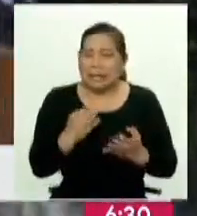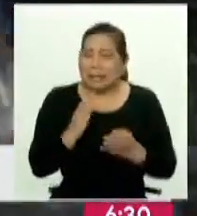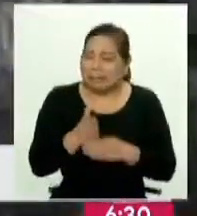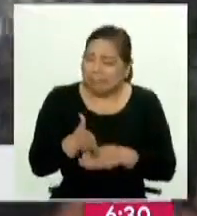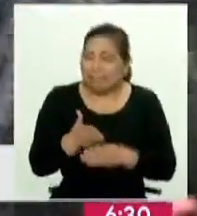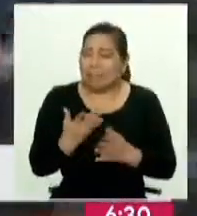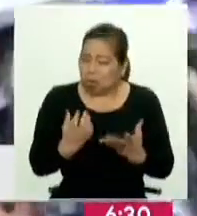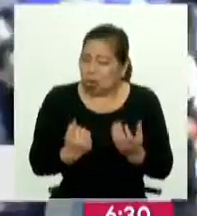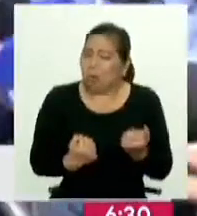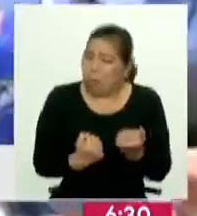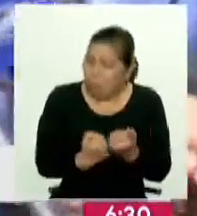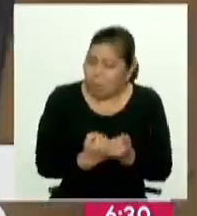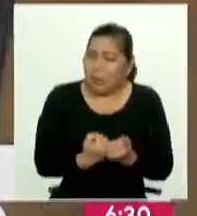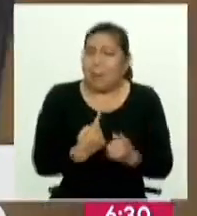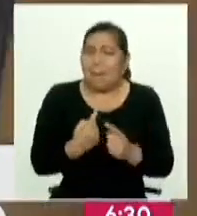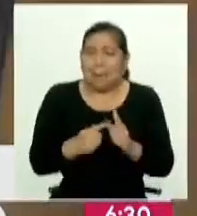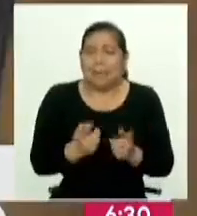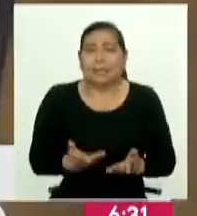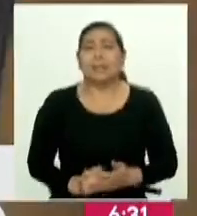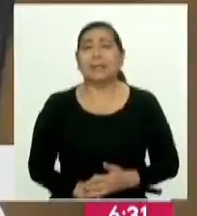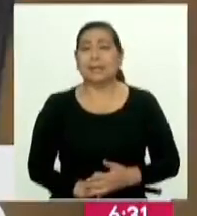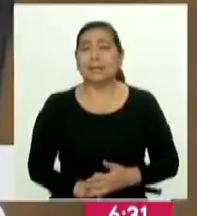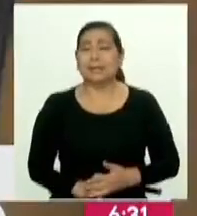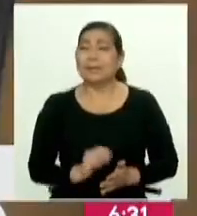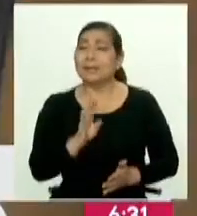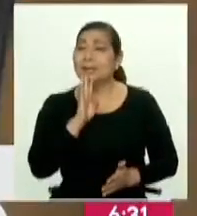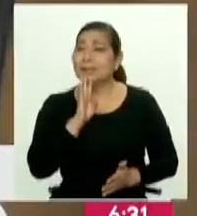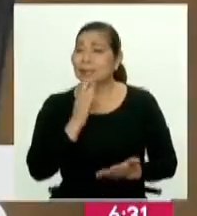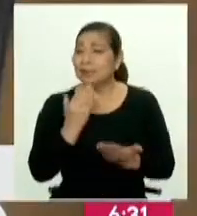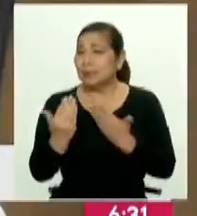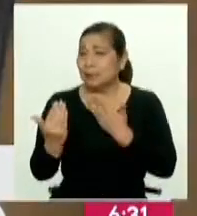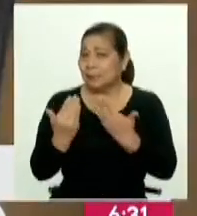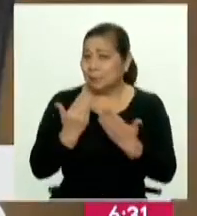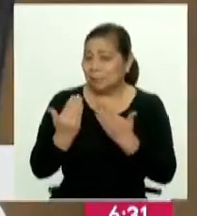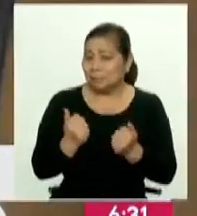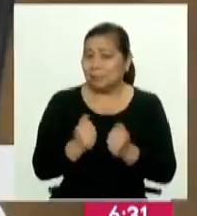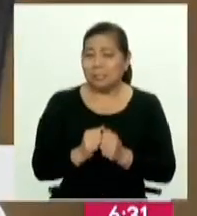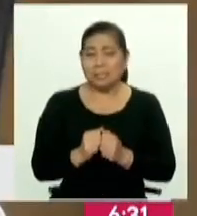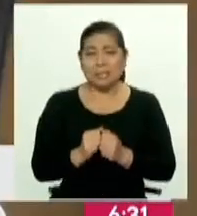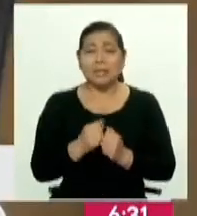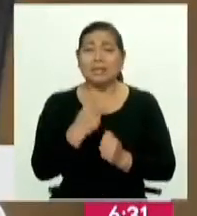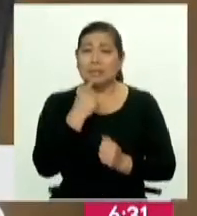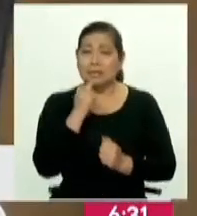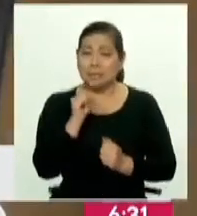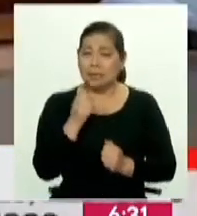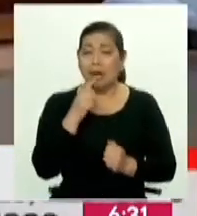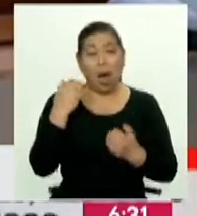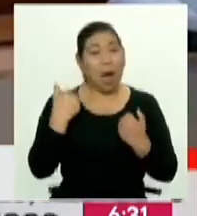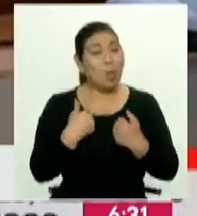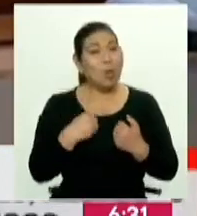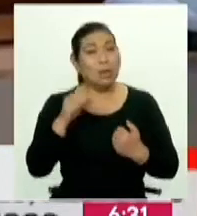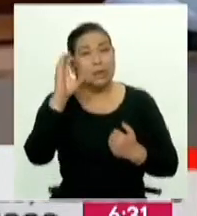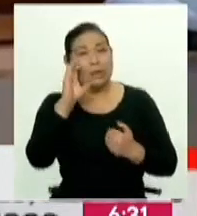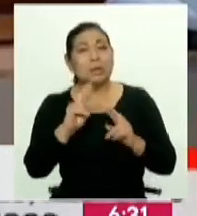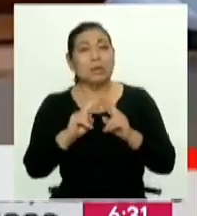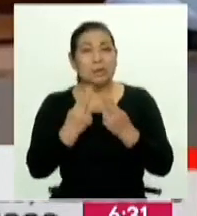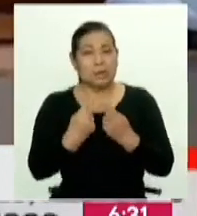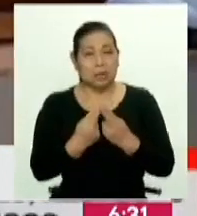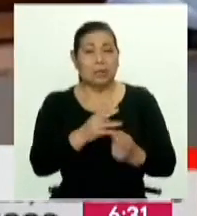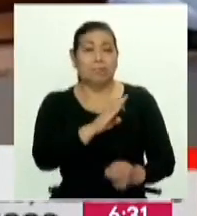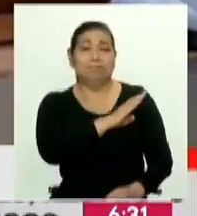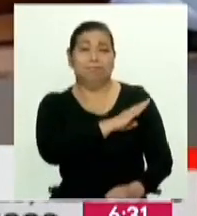ser colaborador de las autoridades. En diálogo con un medio de comunicación, la defensa de Silva aseguró que buscará una reunión con